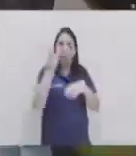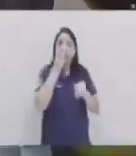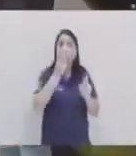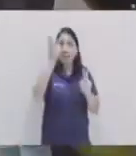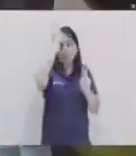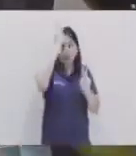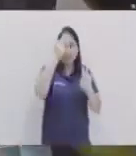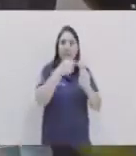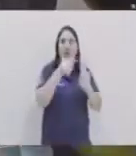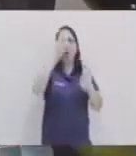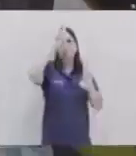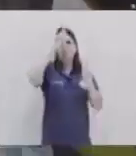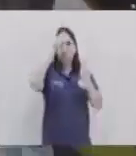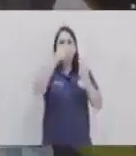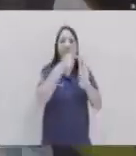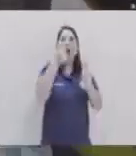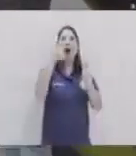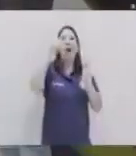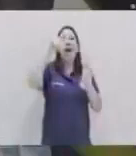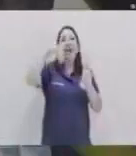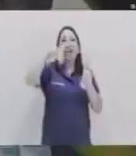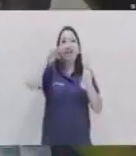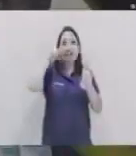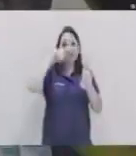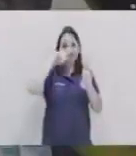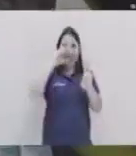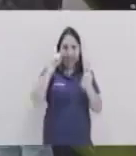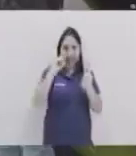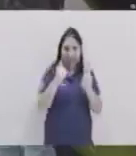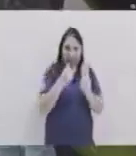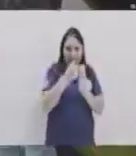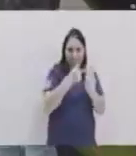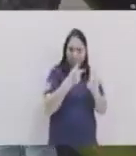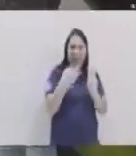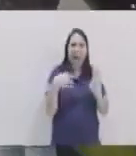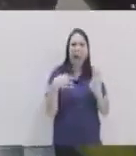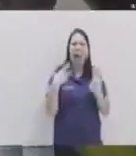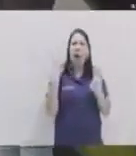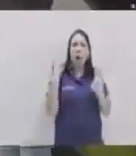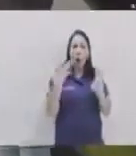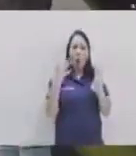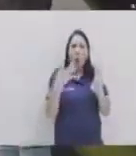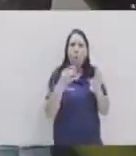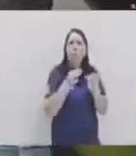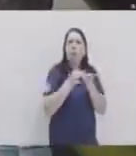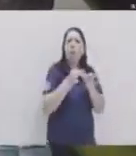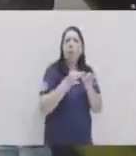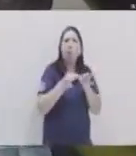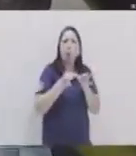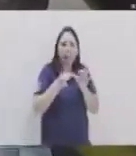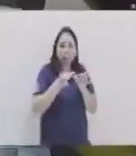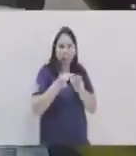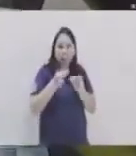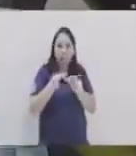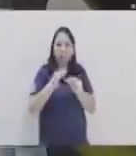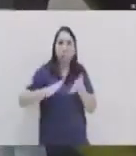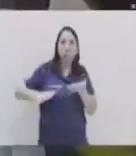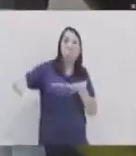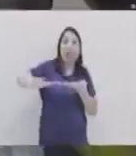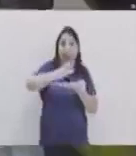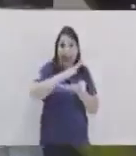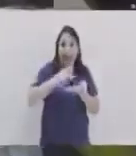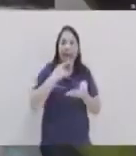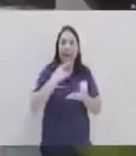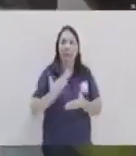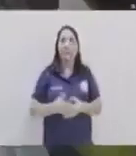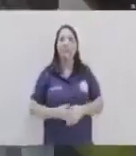decía, pues ahí explicaban más o menos cómo era el punto de vista de la población, de la nación en general, ¿verdad? Entonces me imagino que por ahí